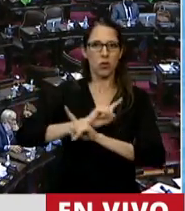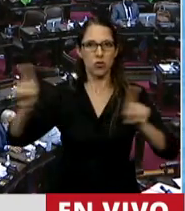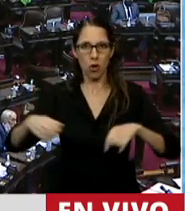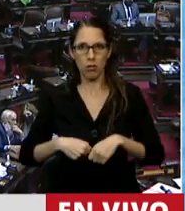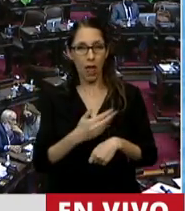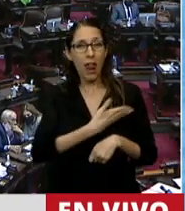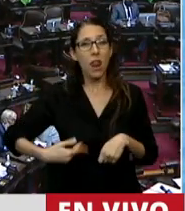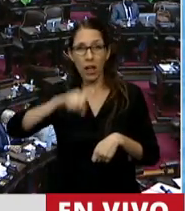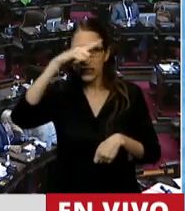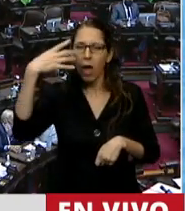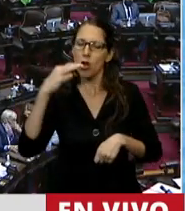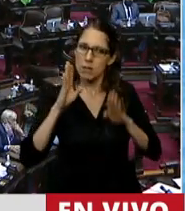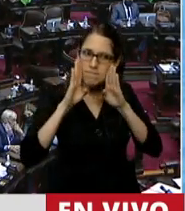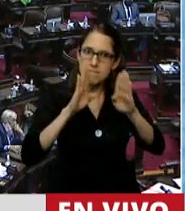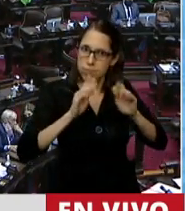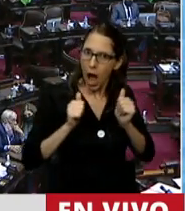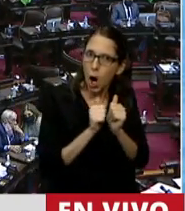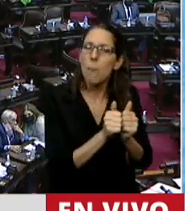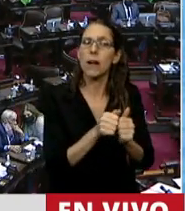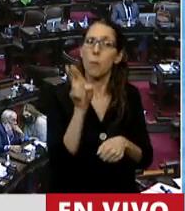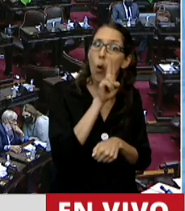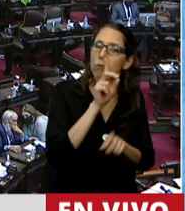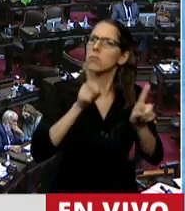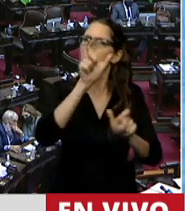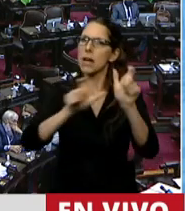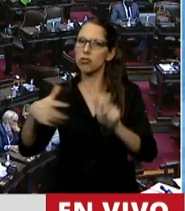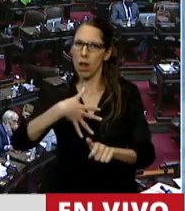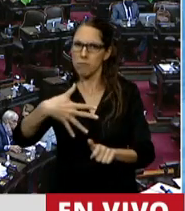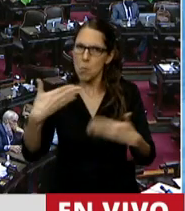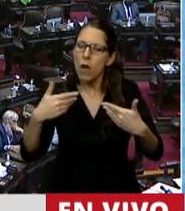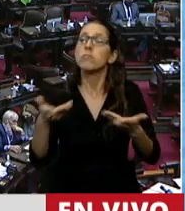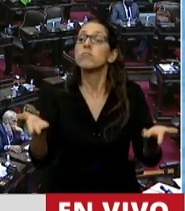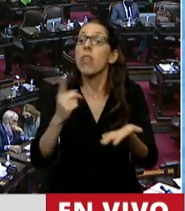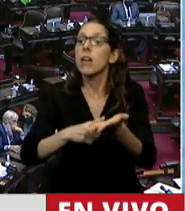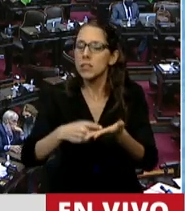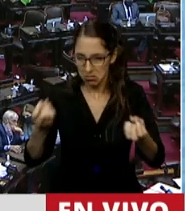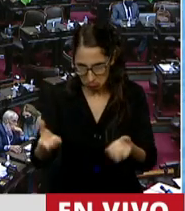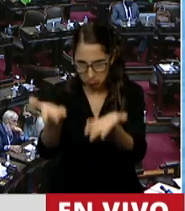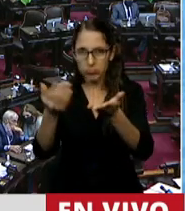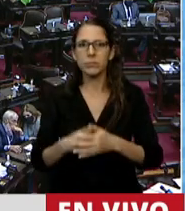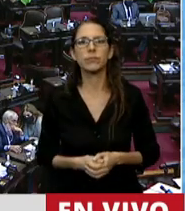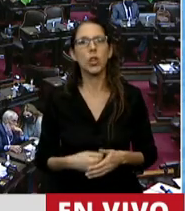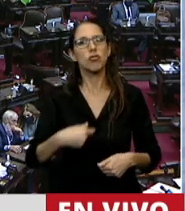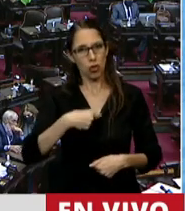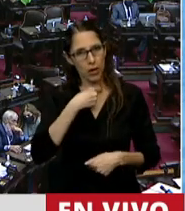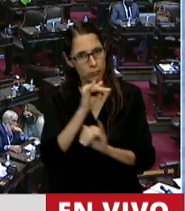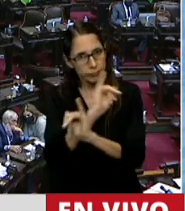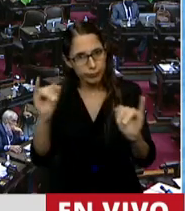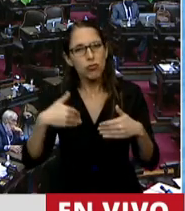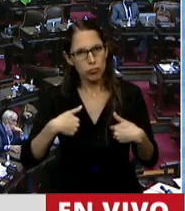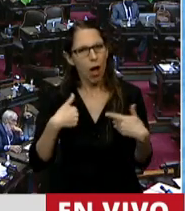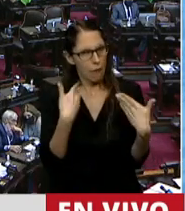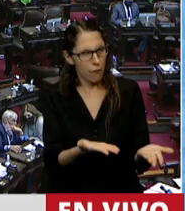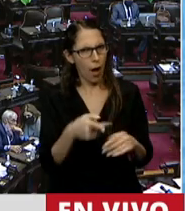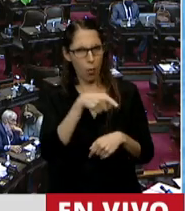y cuerpos gestantes en su decisión. Quiero adelantar mi voto a favor de este proyecto de ley y